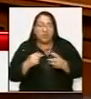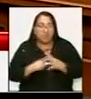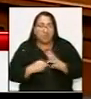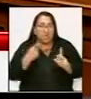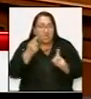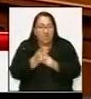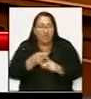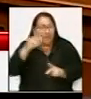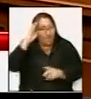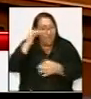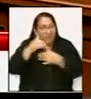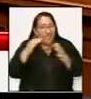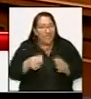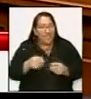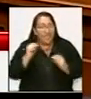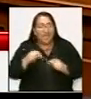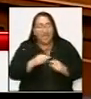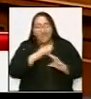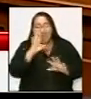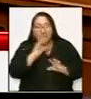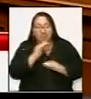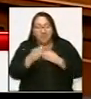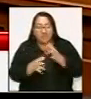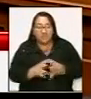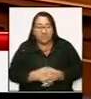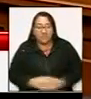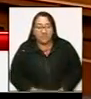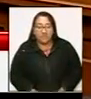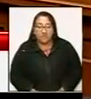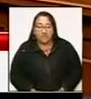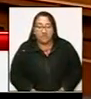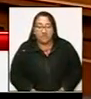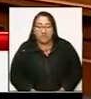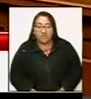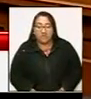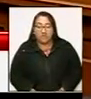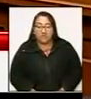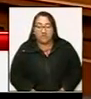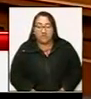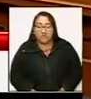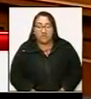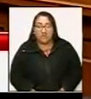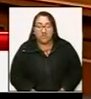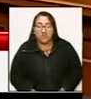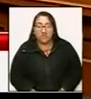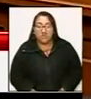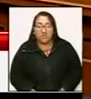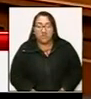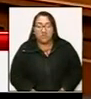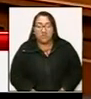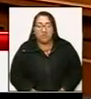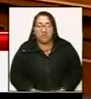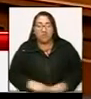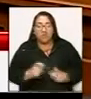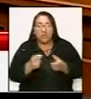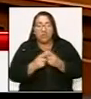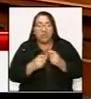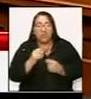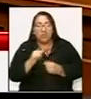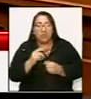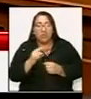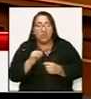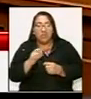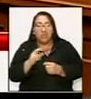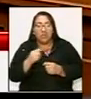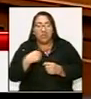a las comisarías, y las comisarías, como se ha señalado, especialmente la colega Indira Wilca, adolece